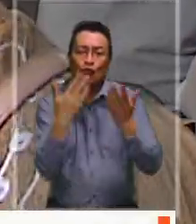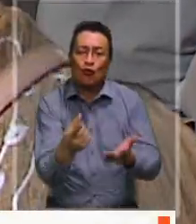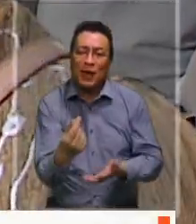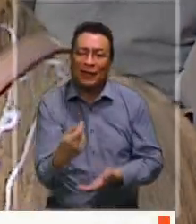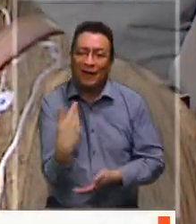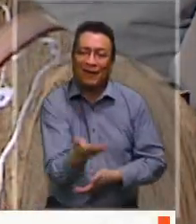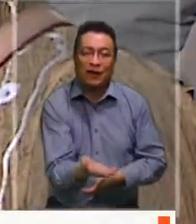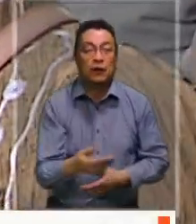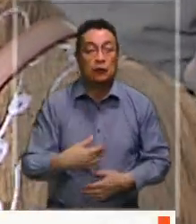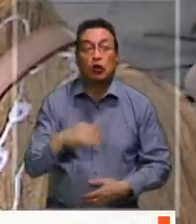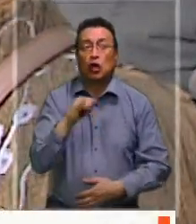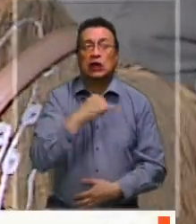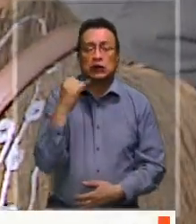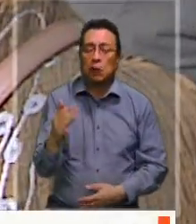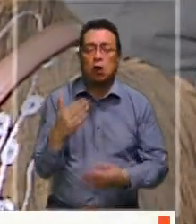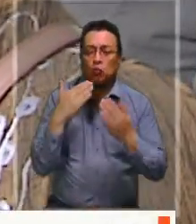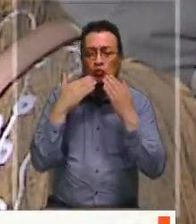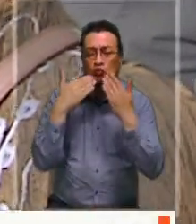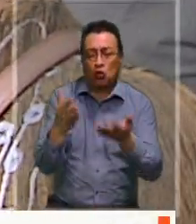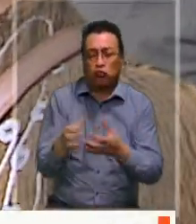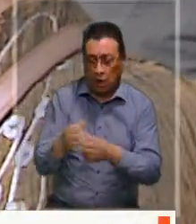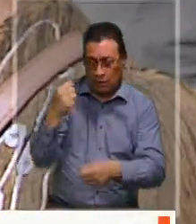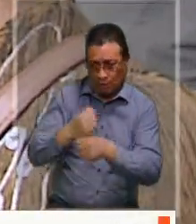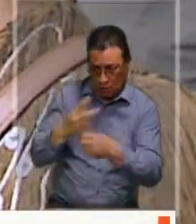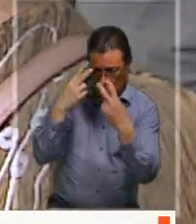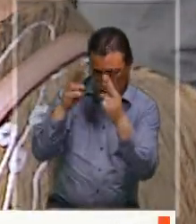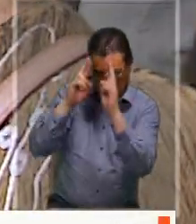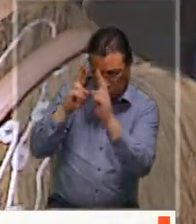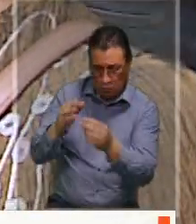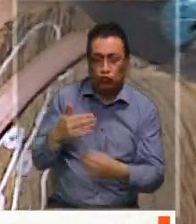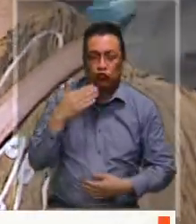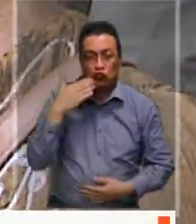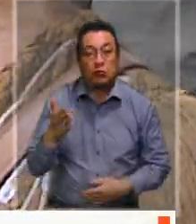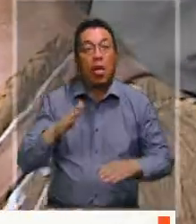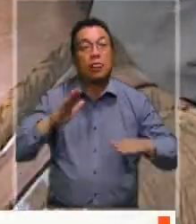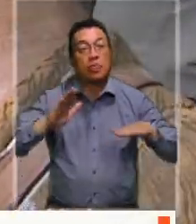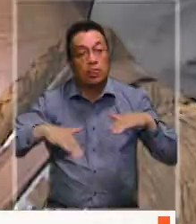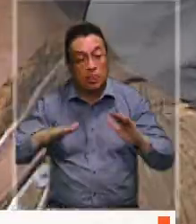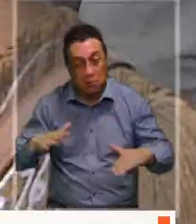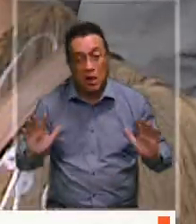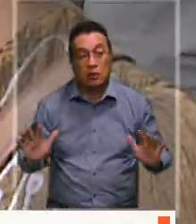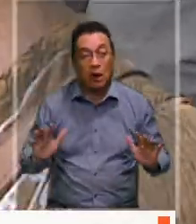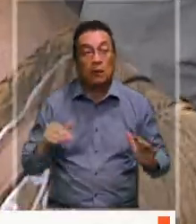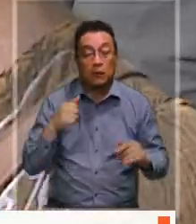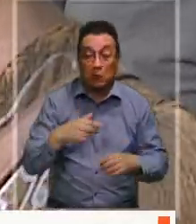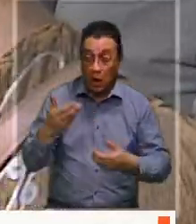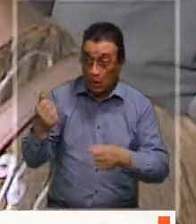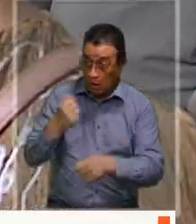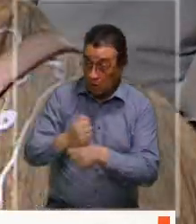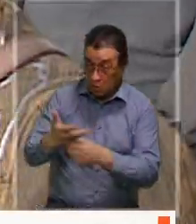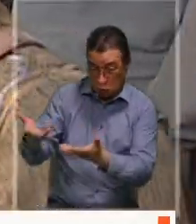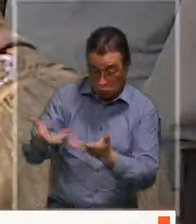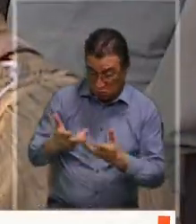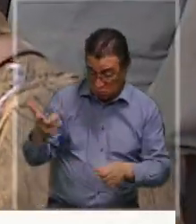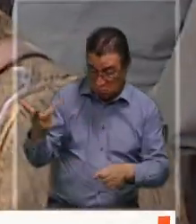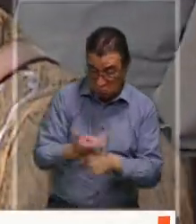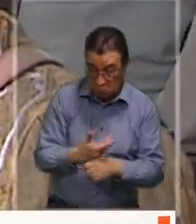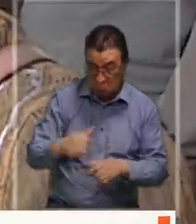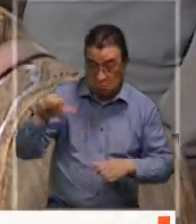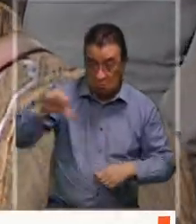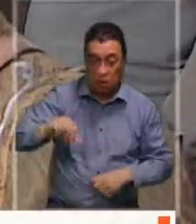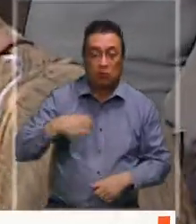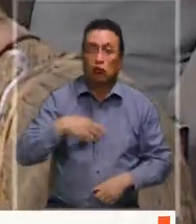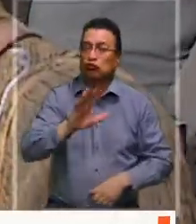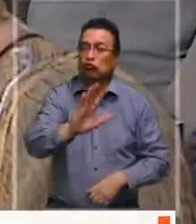Yo siempre doy propina porque encuentro que es su trabajo y hay que valorizarlo. Pero depende. Si es malo el servicio, por supuesto que yo le